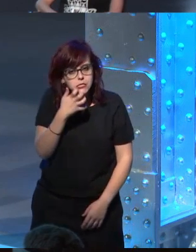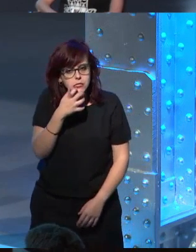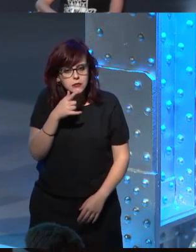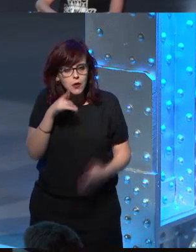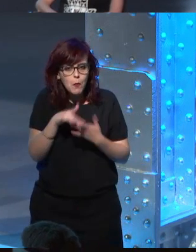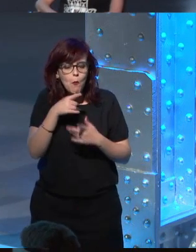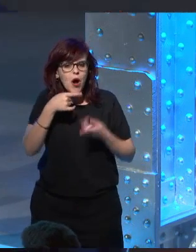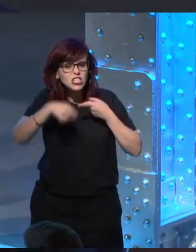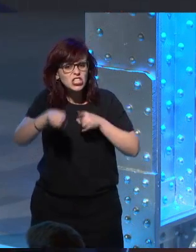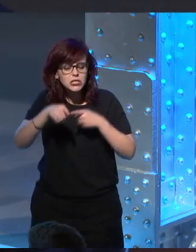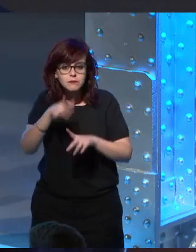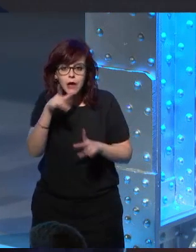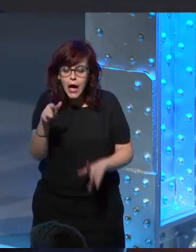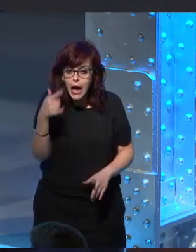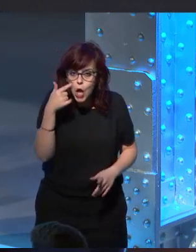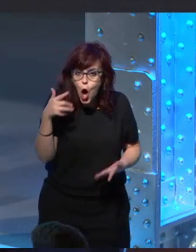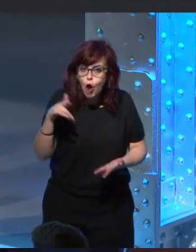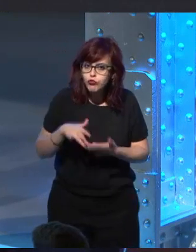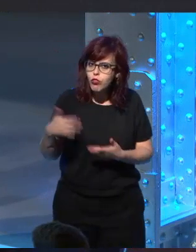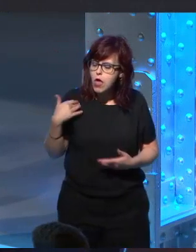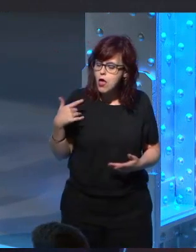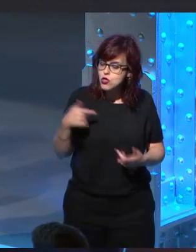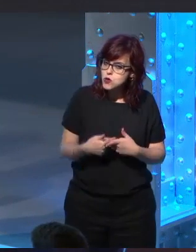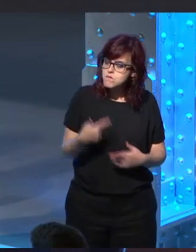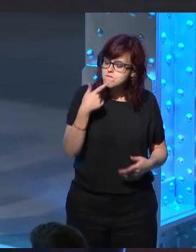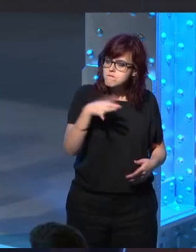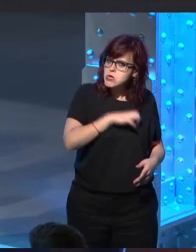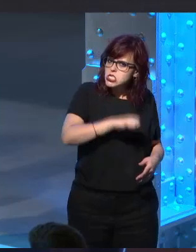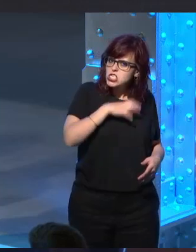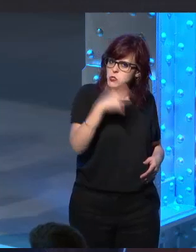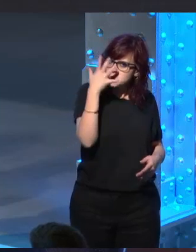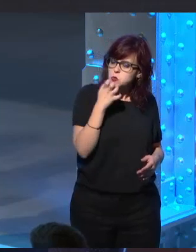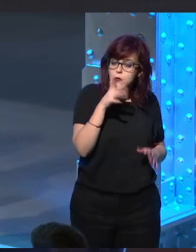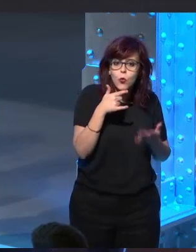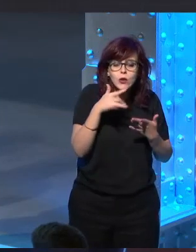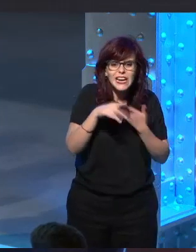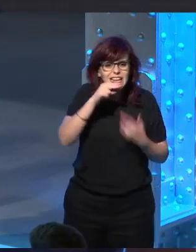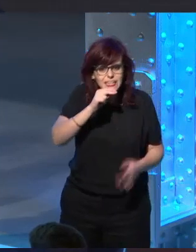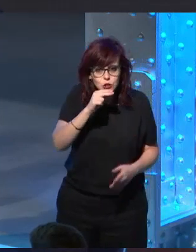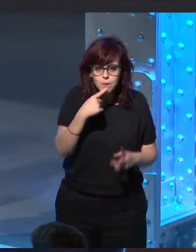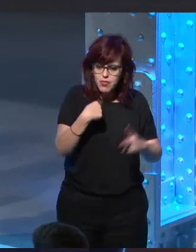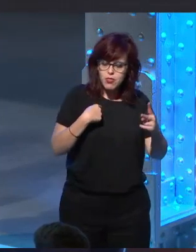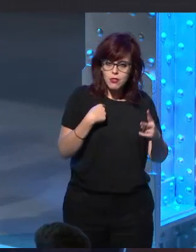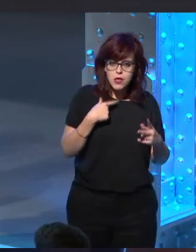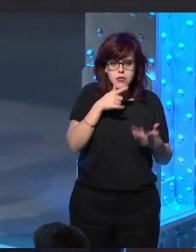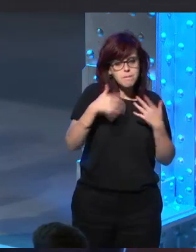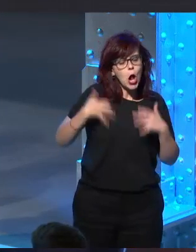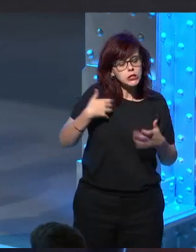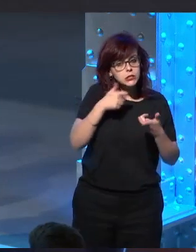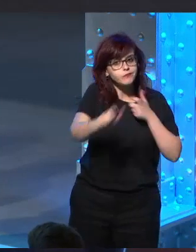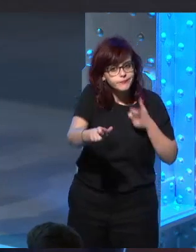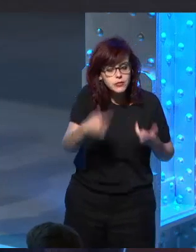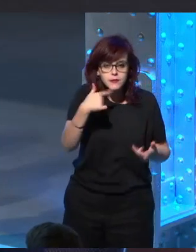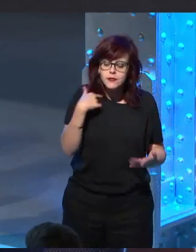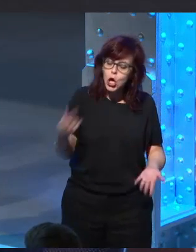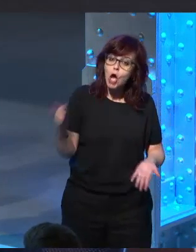casa que noté que me estaba volviendo gruñón. No sé qué dijo un nieto y me molestó. Dijo algo y me molestó. Y pensé que me